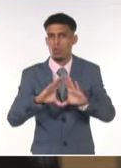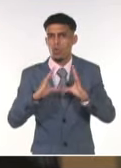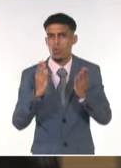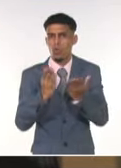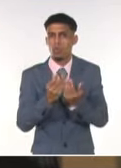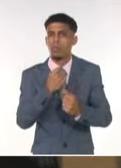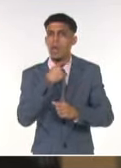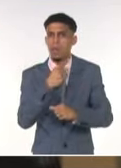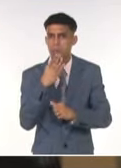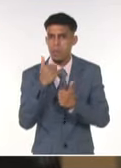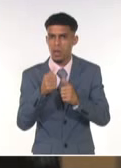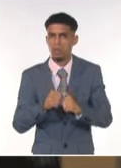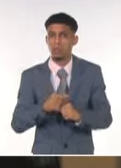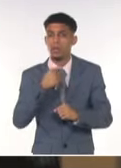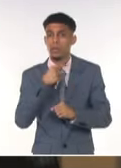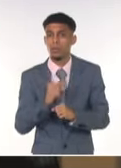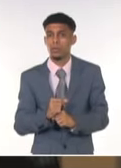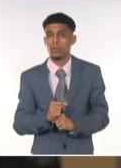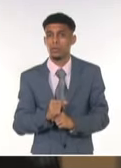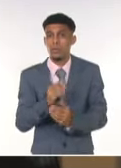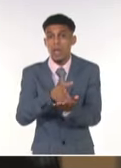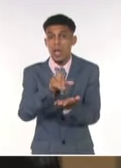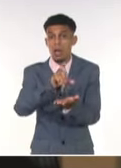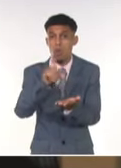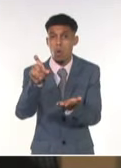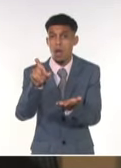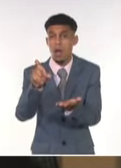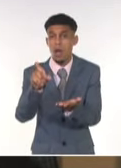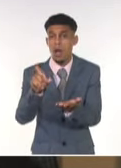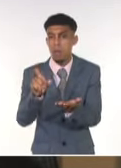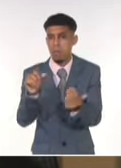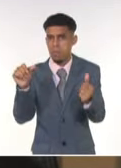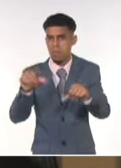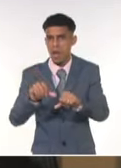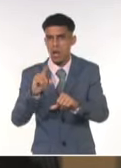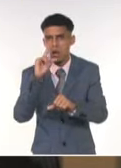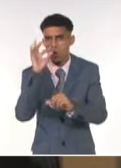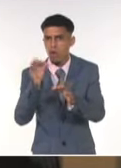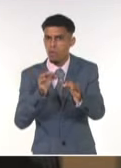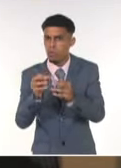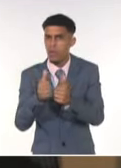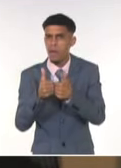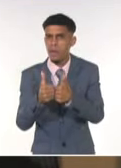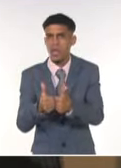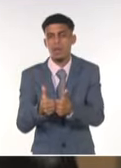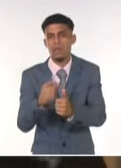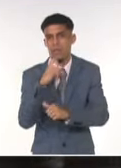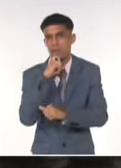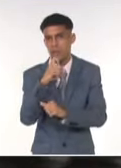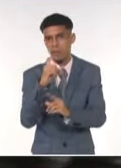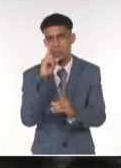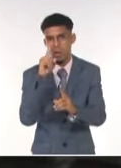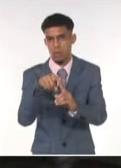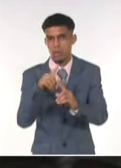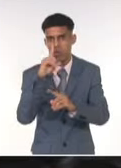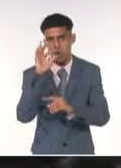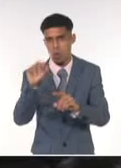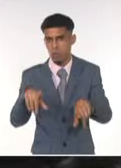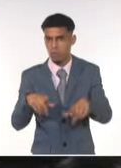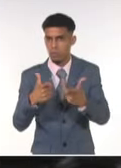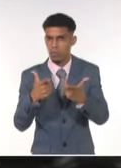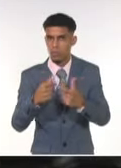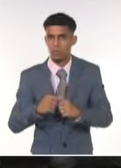no tenemos la escuela, y funciona la escuela desde la construcción de un proyecto educativo institucional, desde ese modelo de